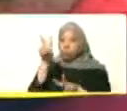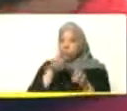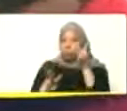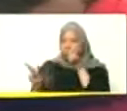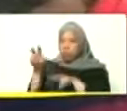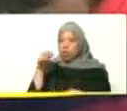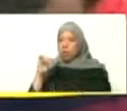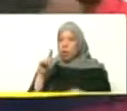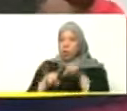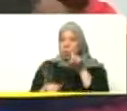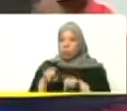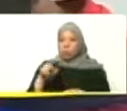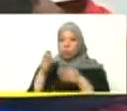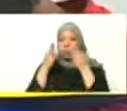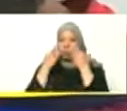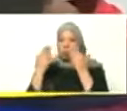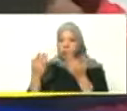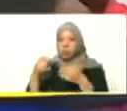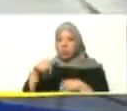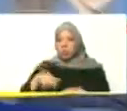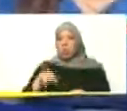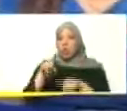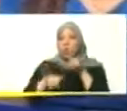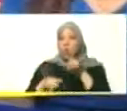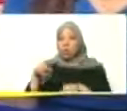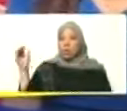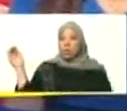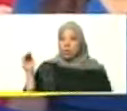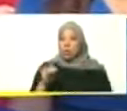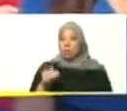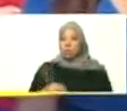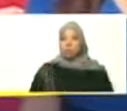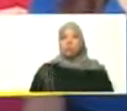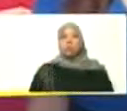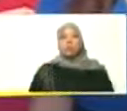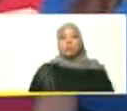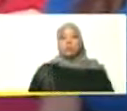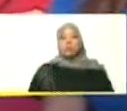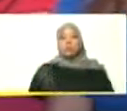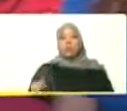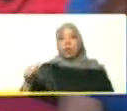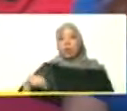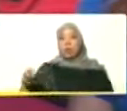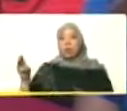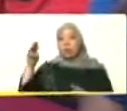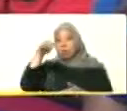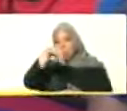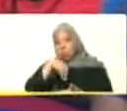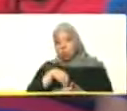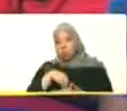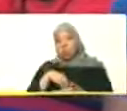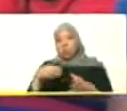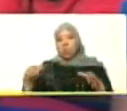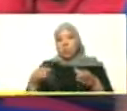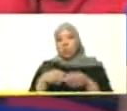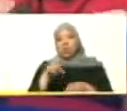material que tenemos acá que está llegando a este liceo. Yo quiero decirle que en el caso de Miranda se han